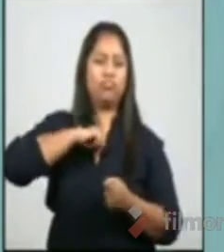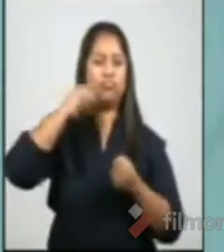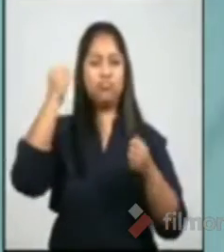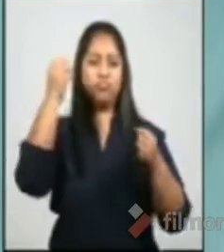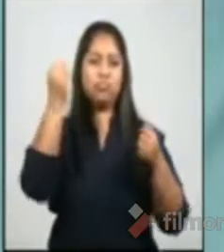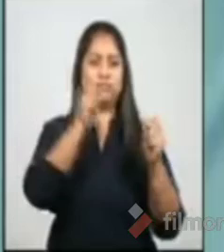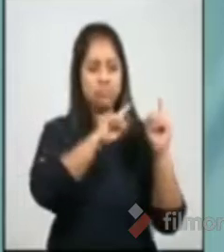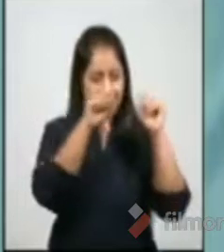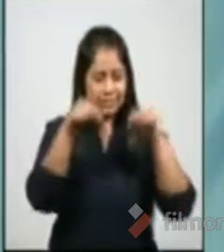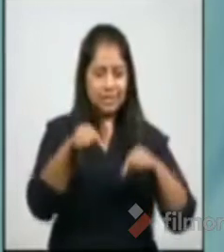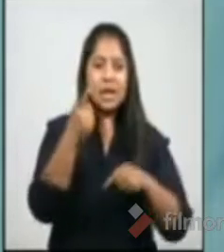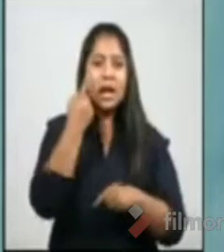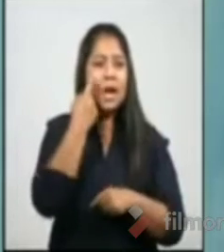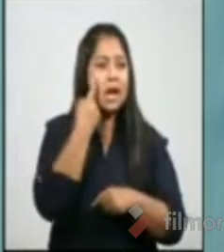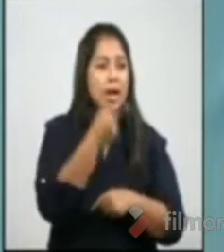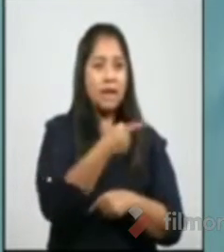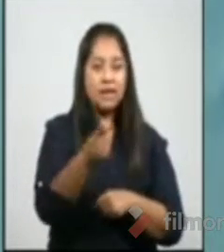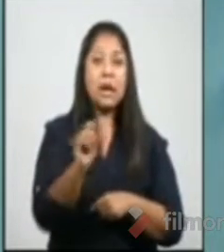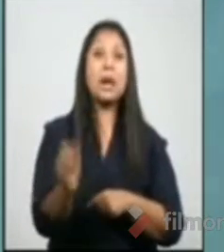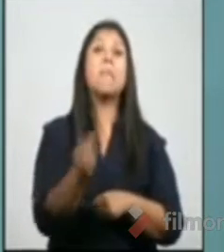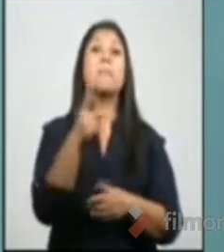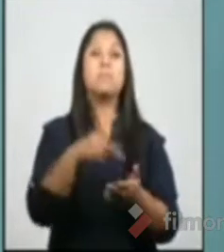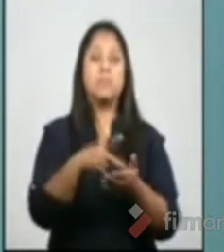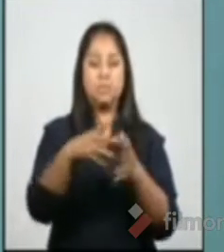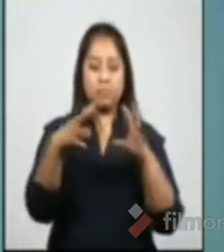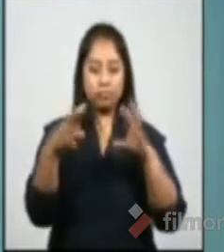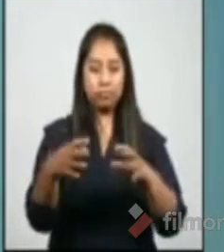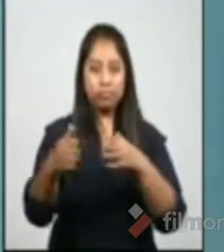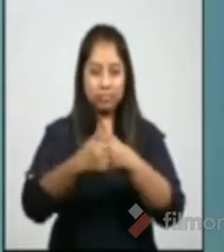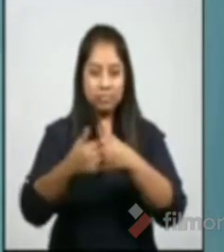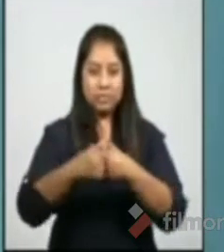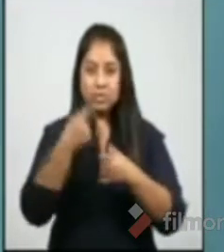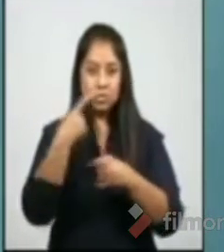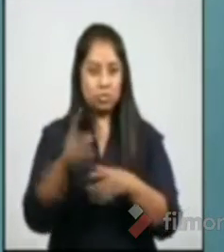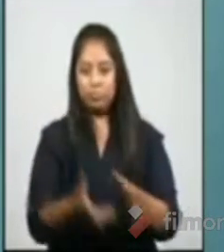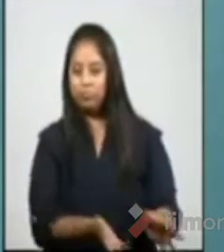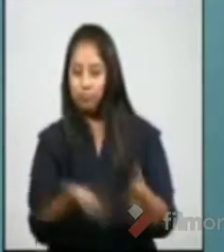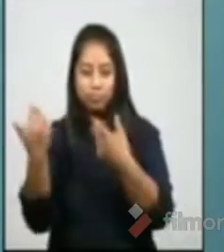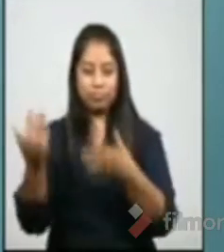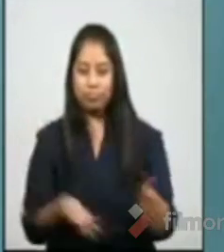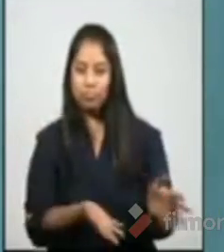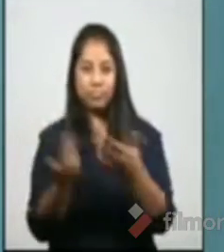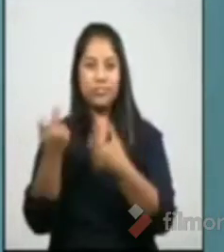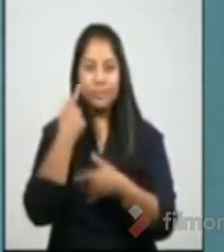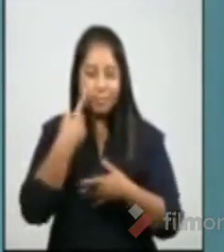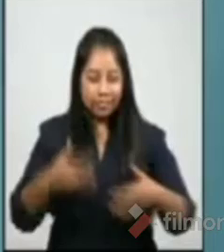poner, a ver, trabajar, no la primera piedra, sino a ver cómo quitaban la primera piedra del camino.